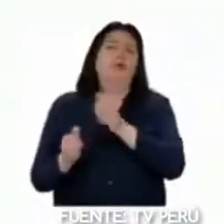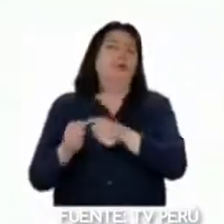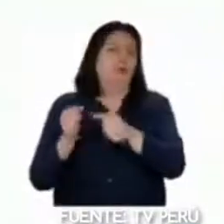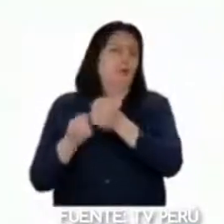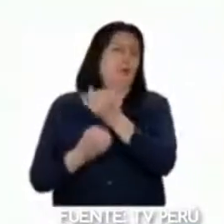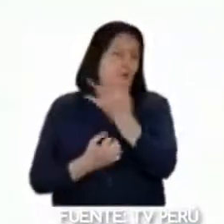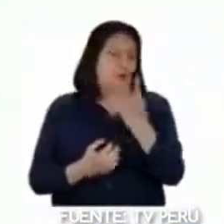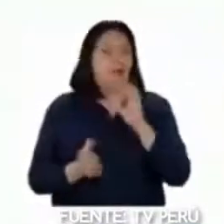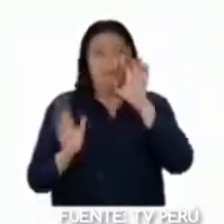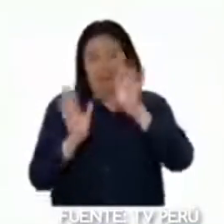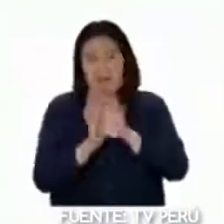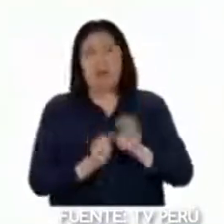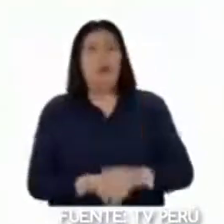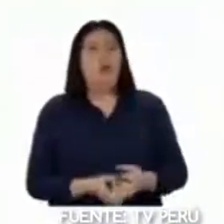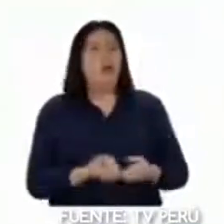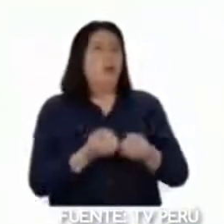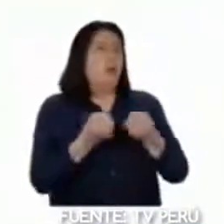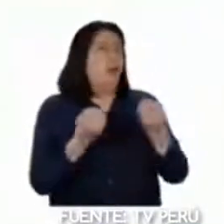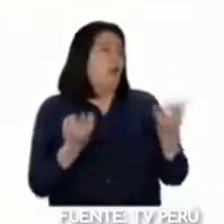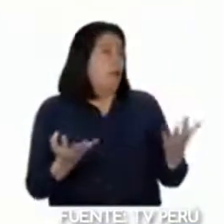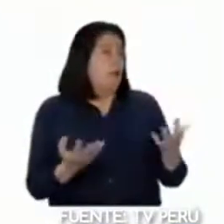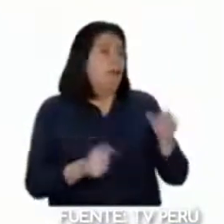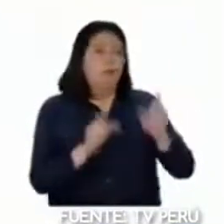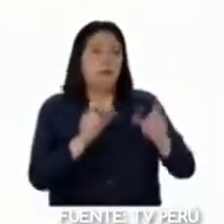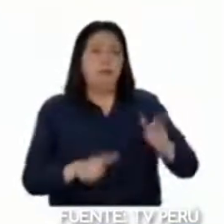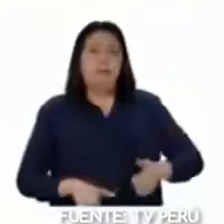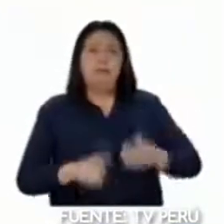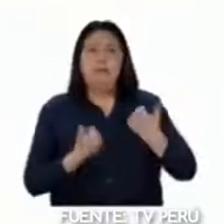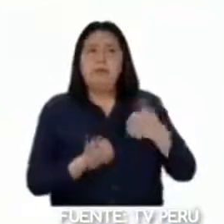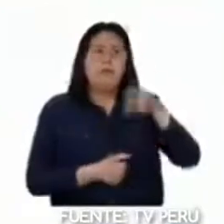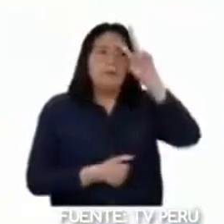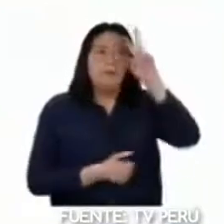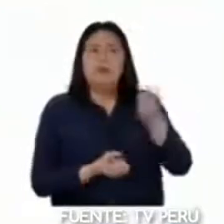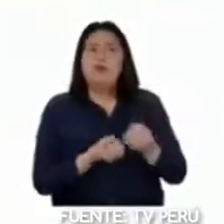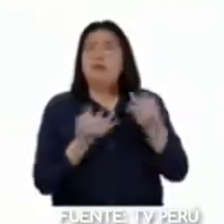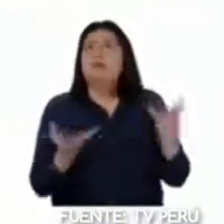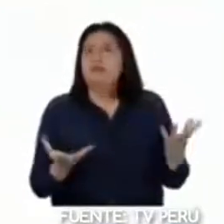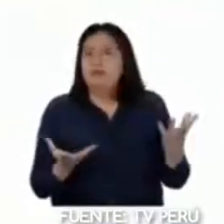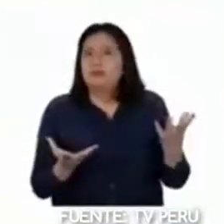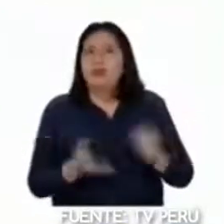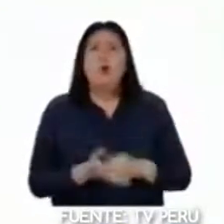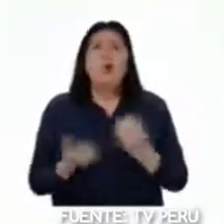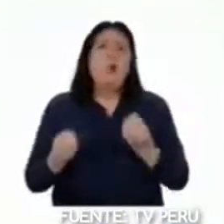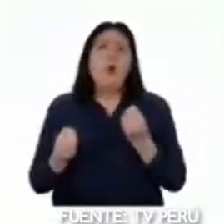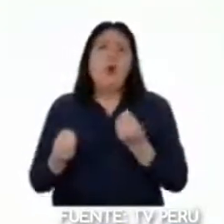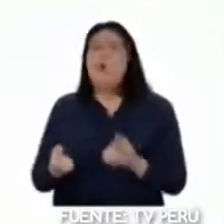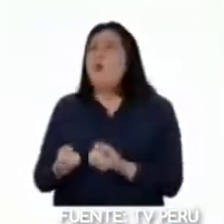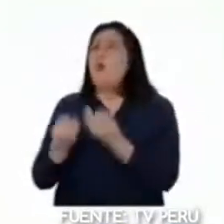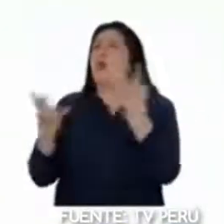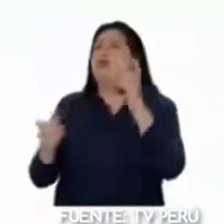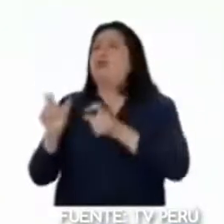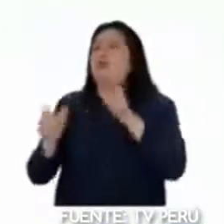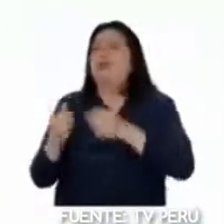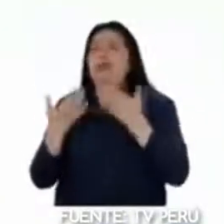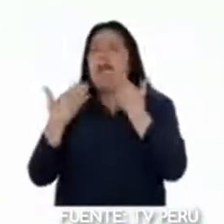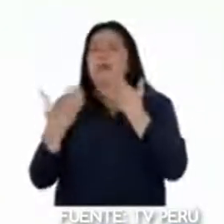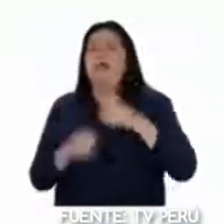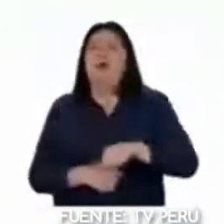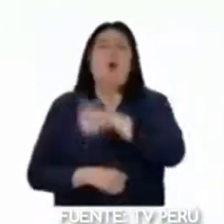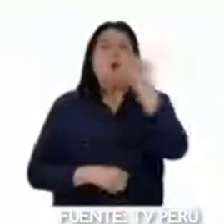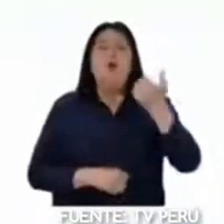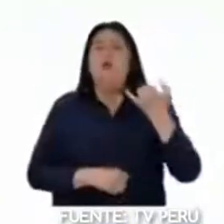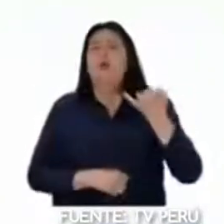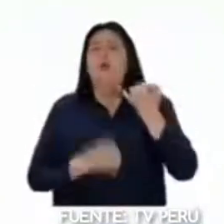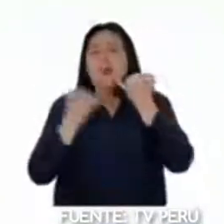números. Por ejemplo, ¿cuántos habitantes hay en total en nuestro país? O ¿cuántas personas hablan otros